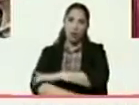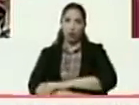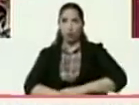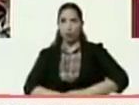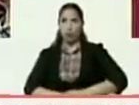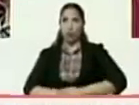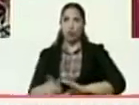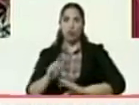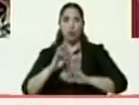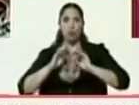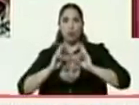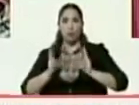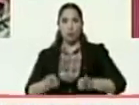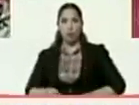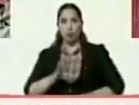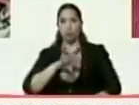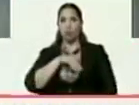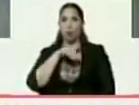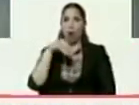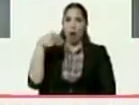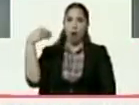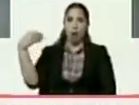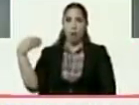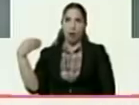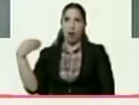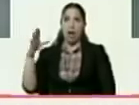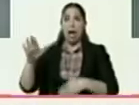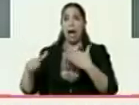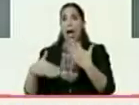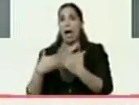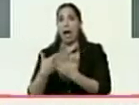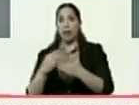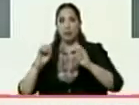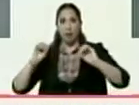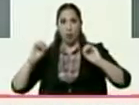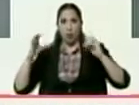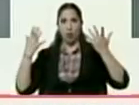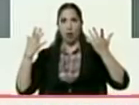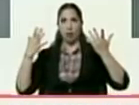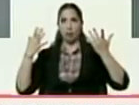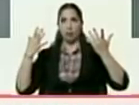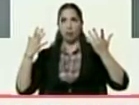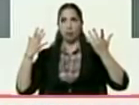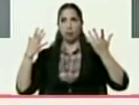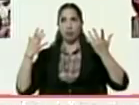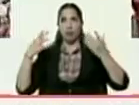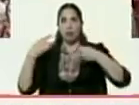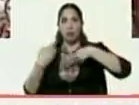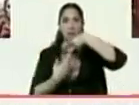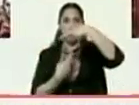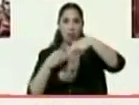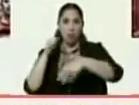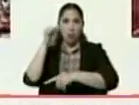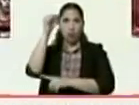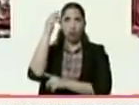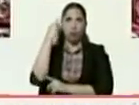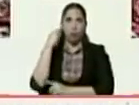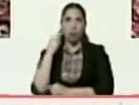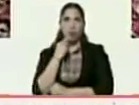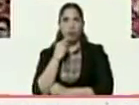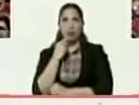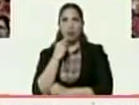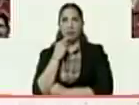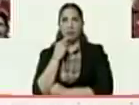ni reposo a mi alma, hasta lograr que la revolución bolivariana,